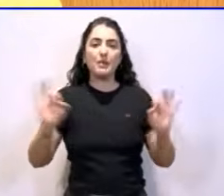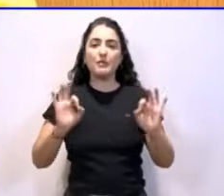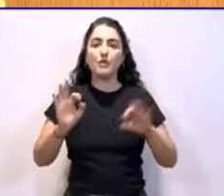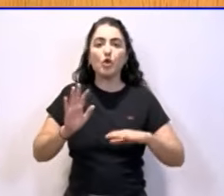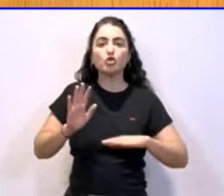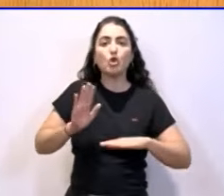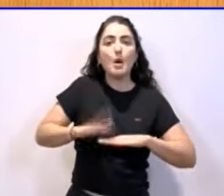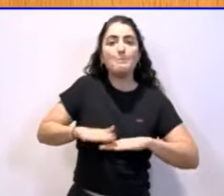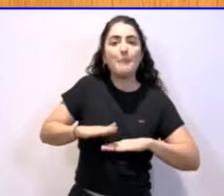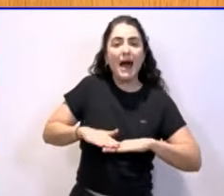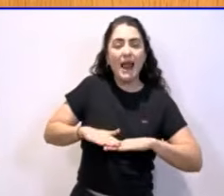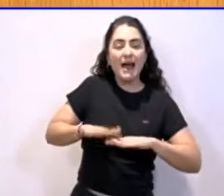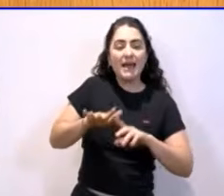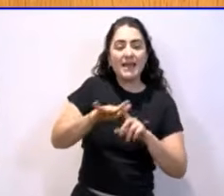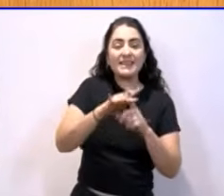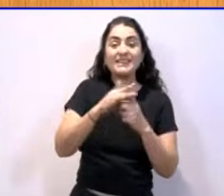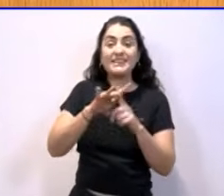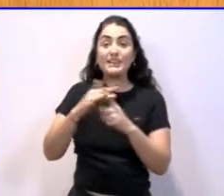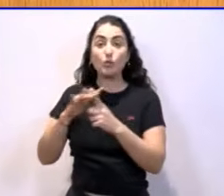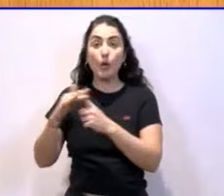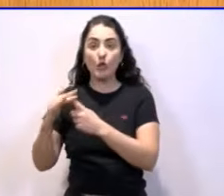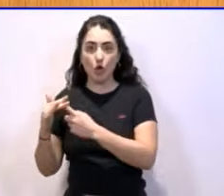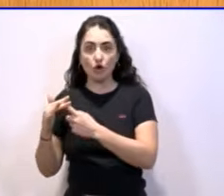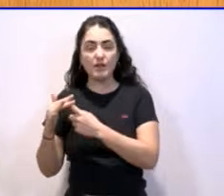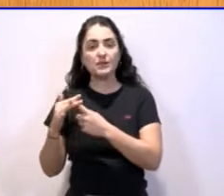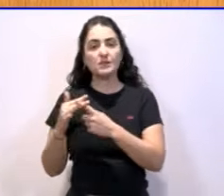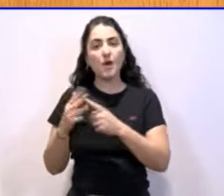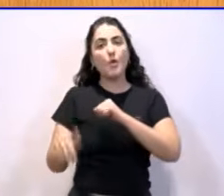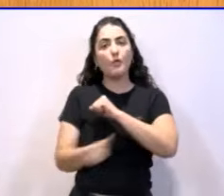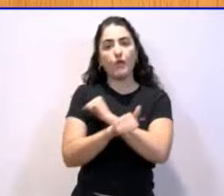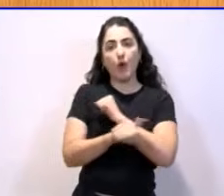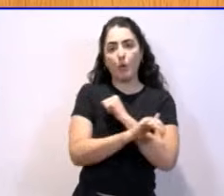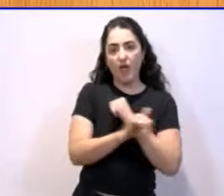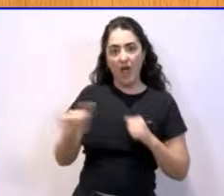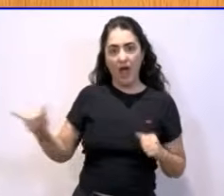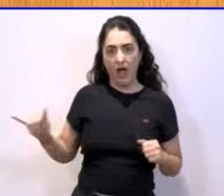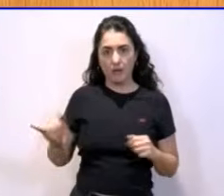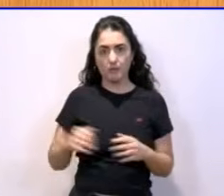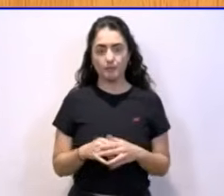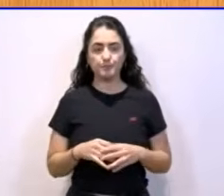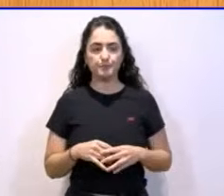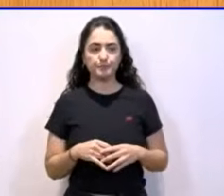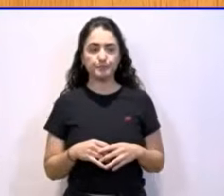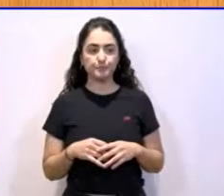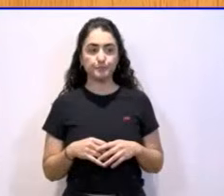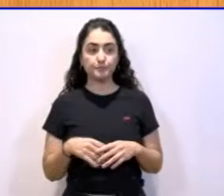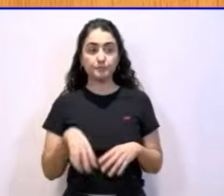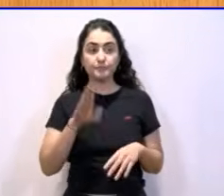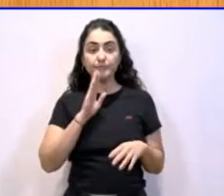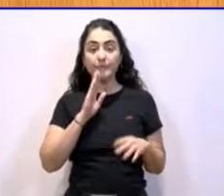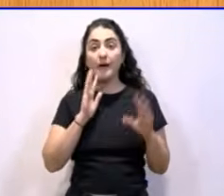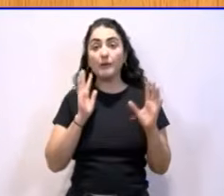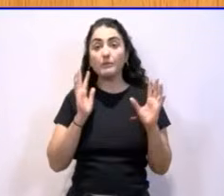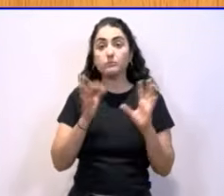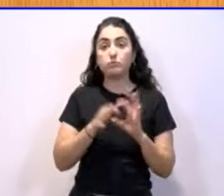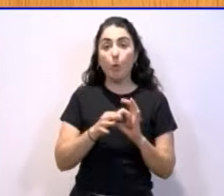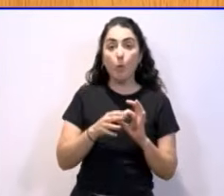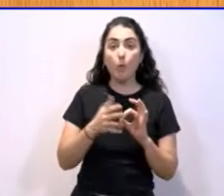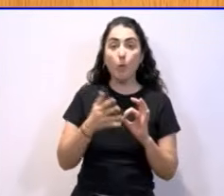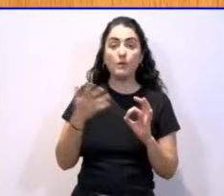a aquellas situaciones en las que se ha producido el fraude en la contratación. Y en ese sentido, bueno,